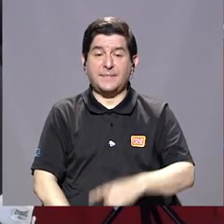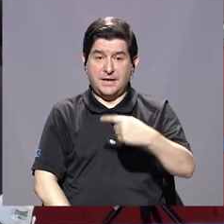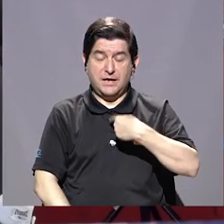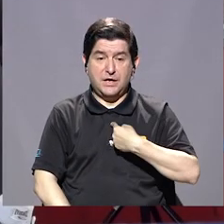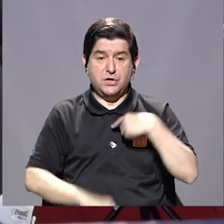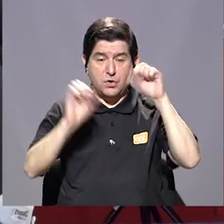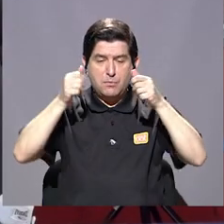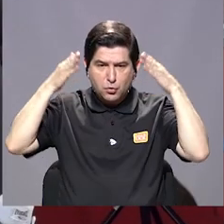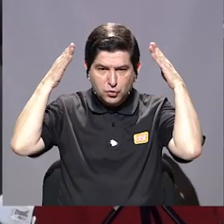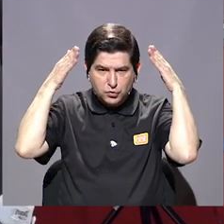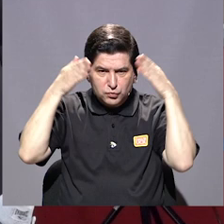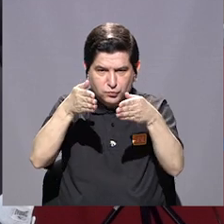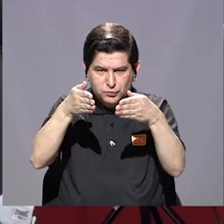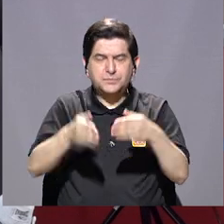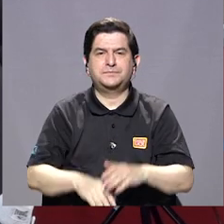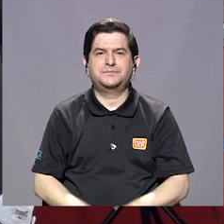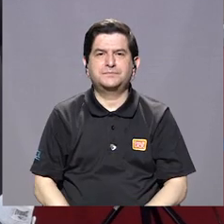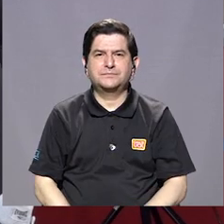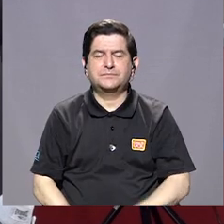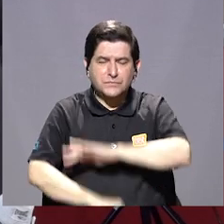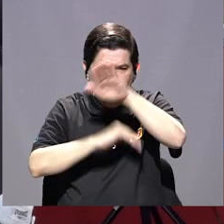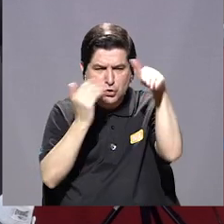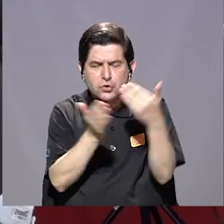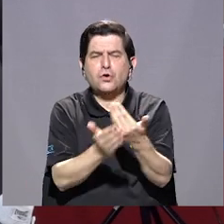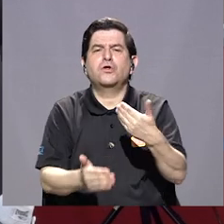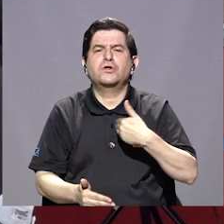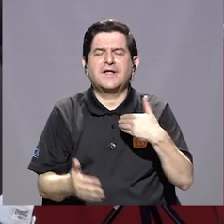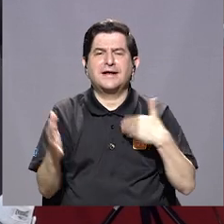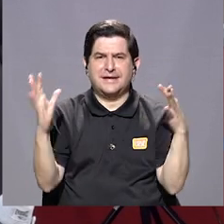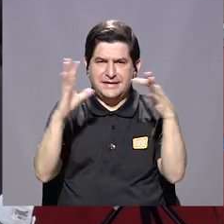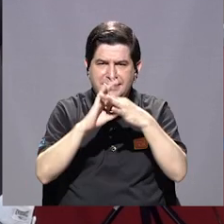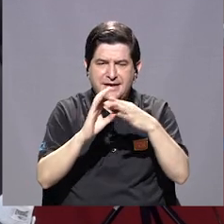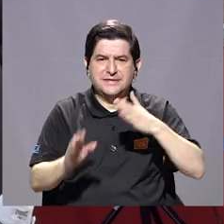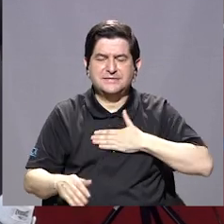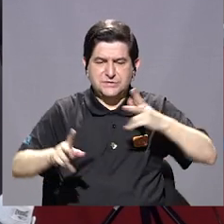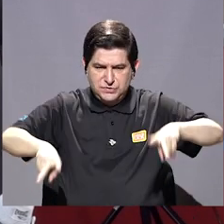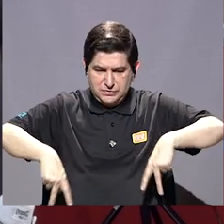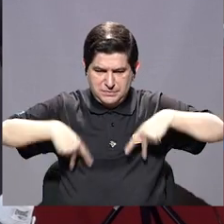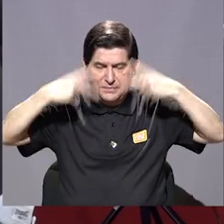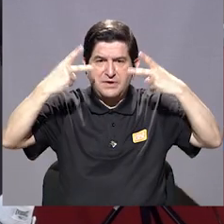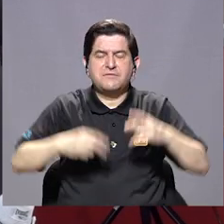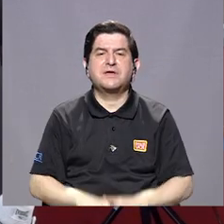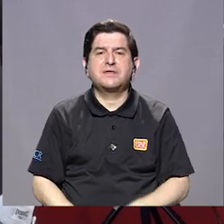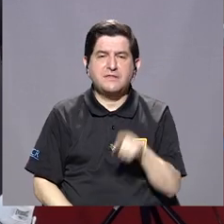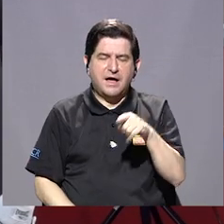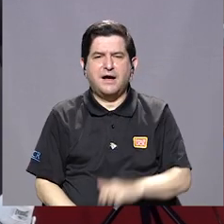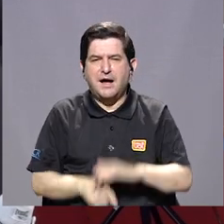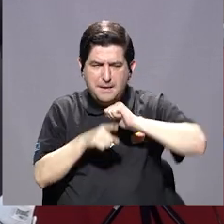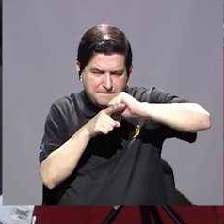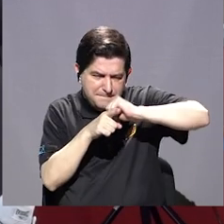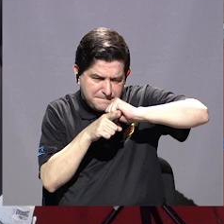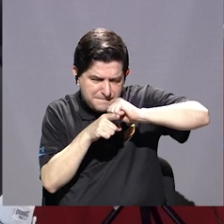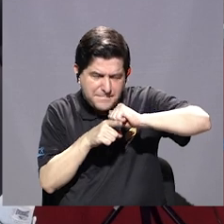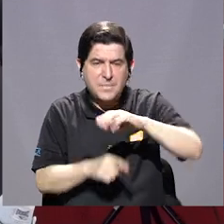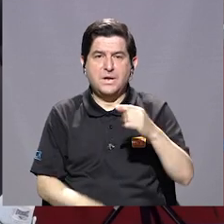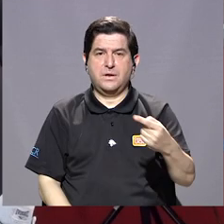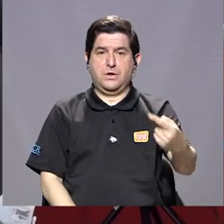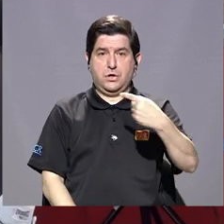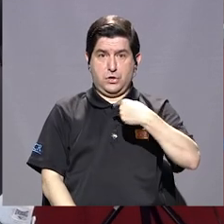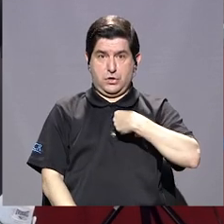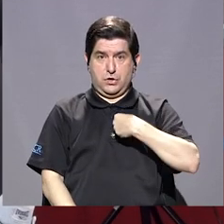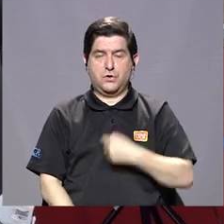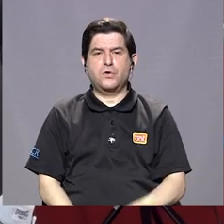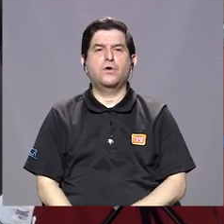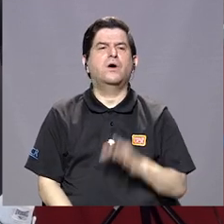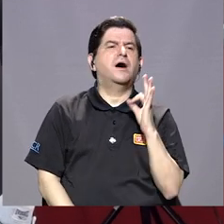logré enfocarme. Absolutamente todo lo que tuviera que ver en mi vida tenía que ver con entrenar y con convertirme